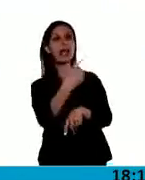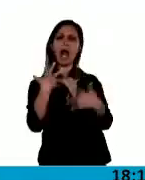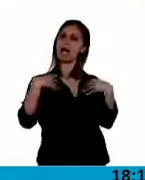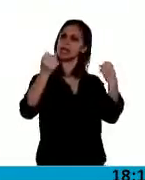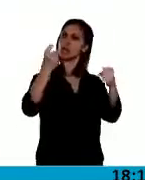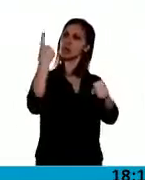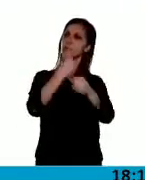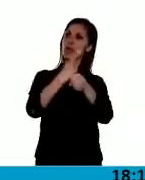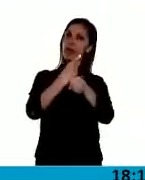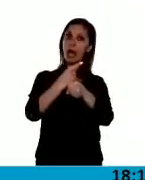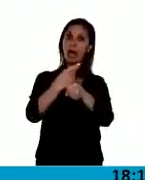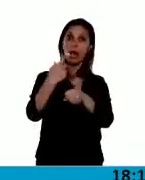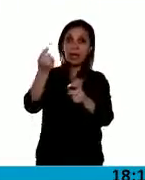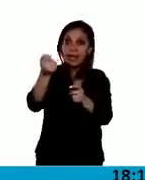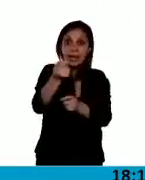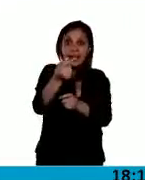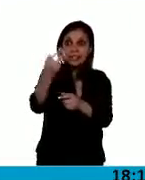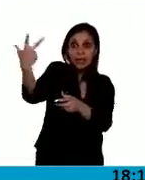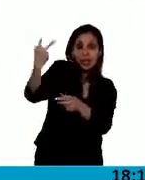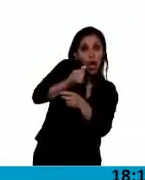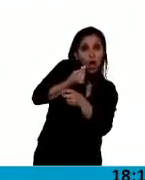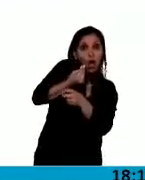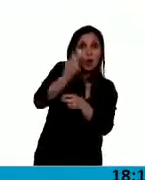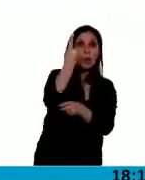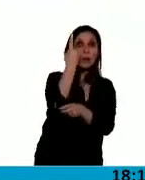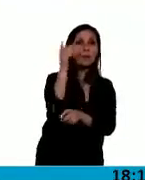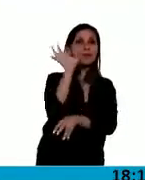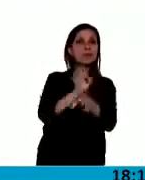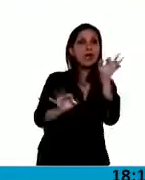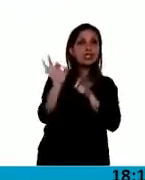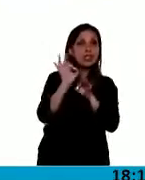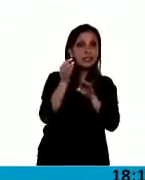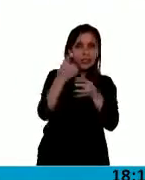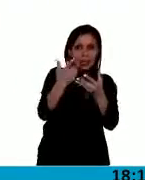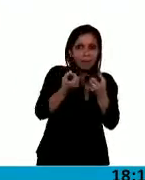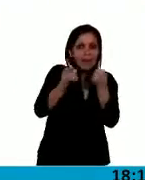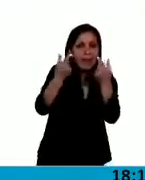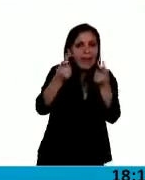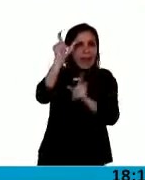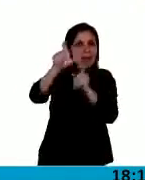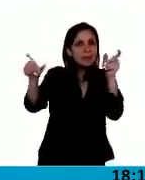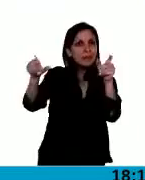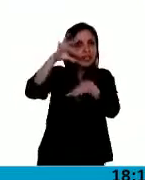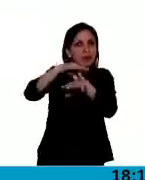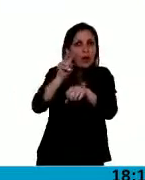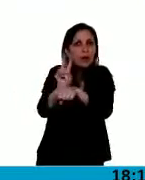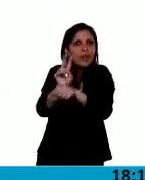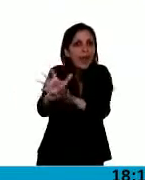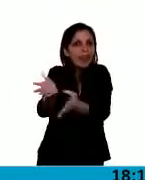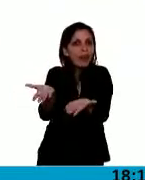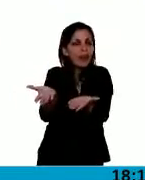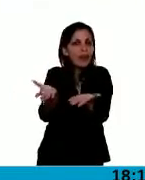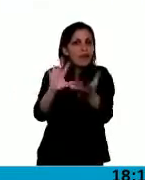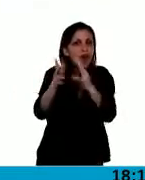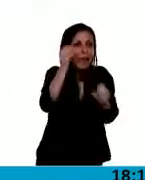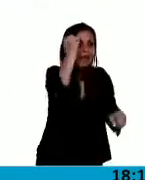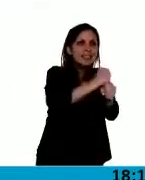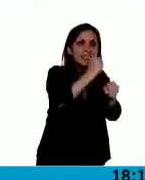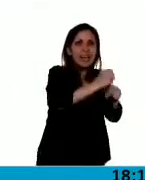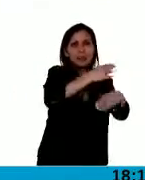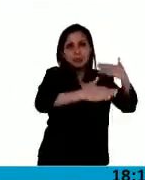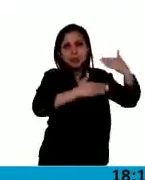rechazar, sin ningún tipo de explicación, un proyecto que venía a acompañar al personal de la salud por el trabajo ininterrumpido que vienen